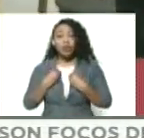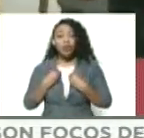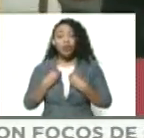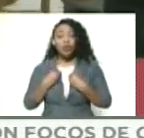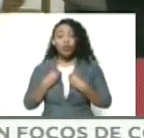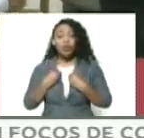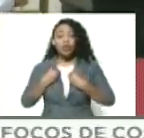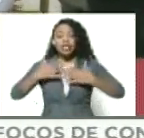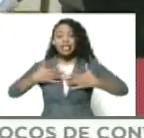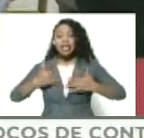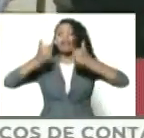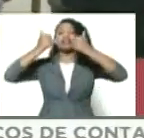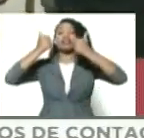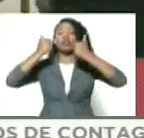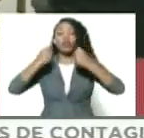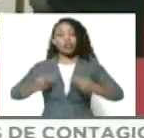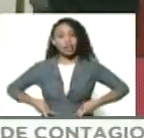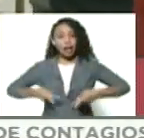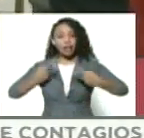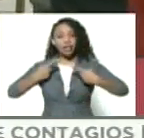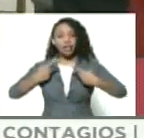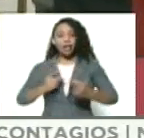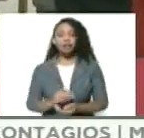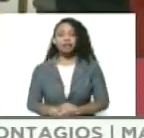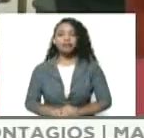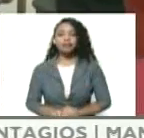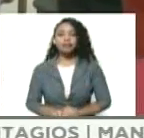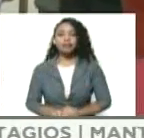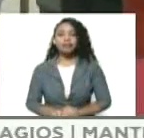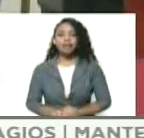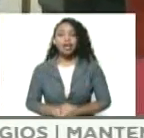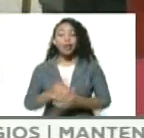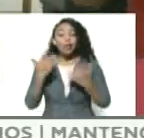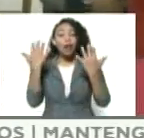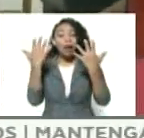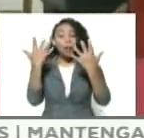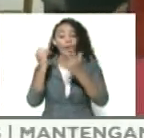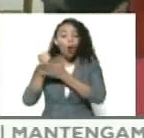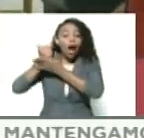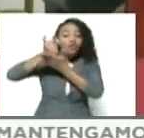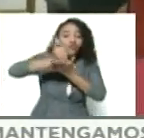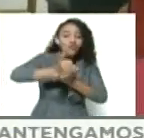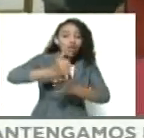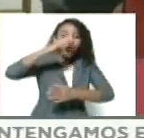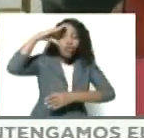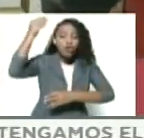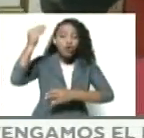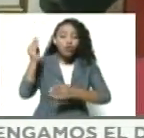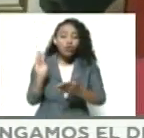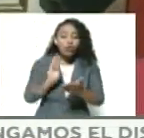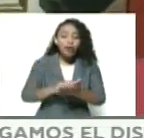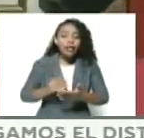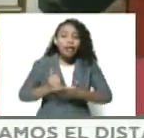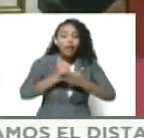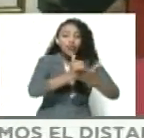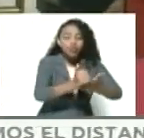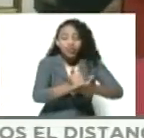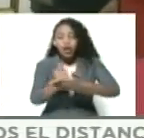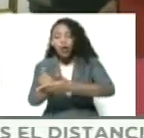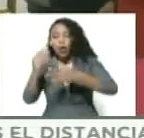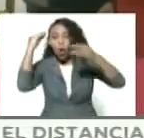la salvación de su vida por la mano de Dios interpuesta a través de José Gregorio Hernández para